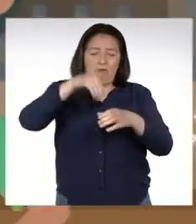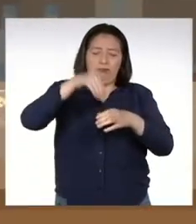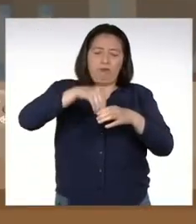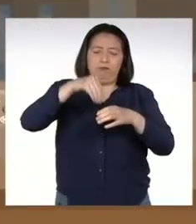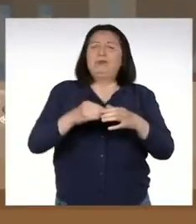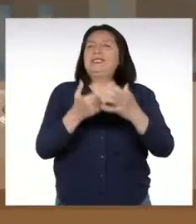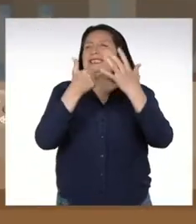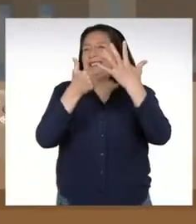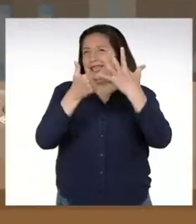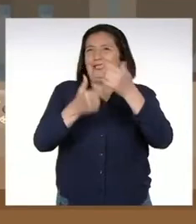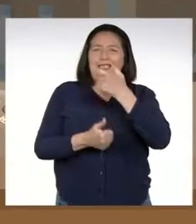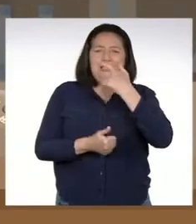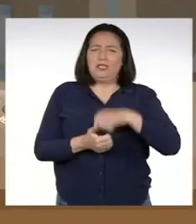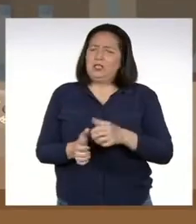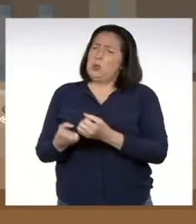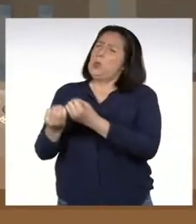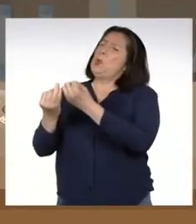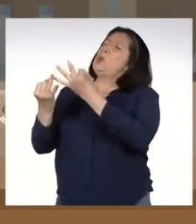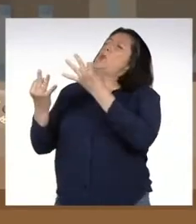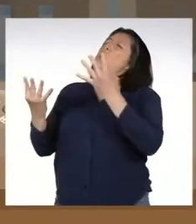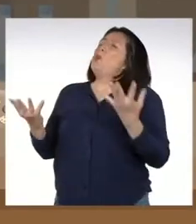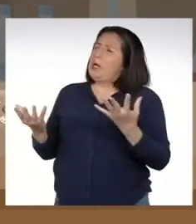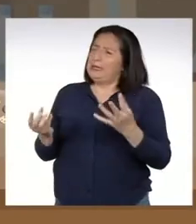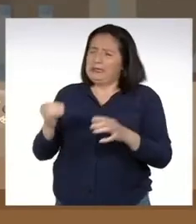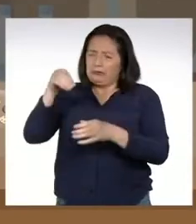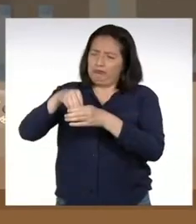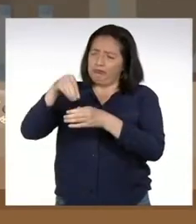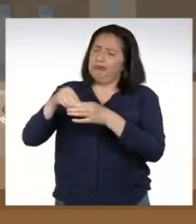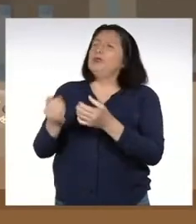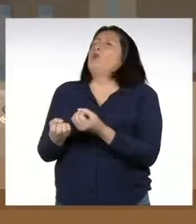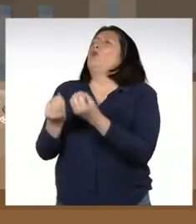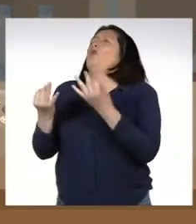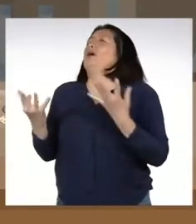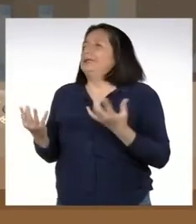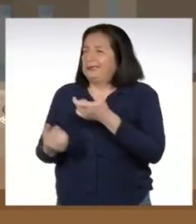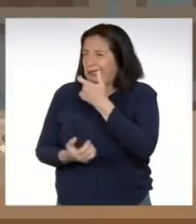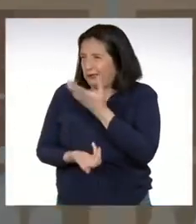uno. ¿Cuántas galletas empaquetarán en este caso?